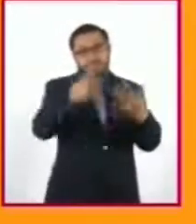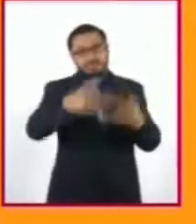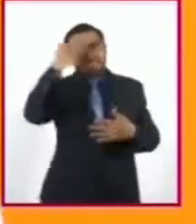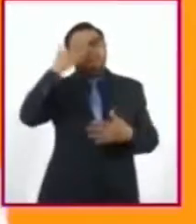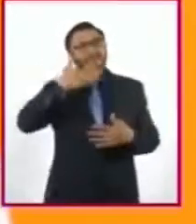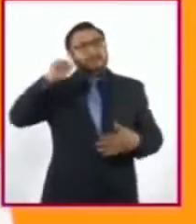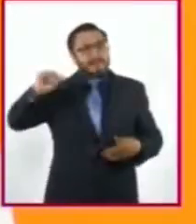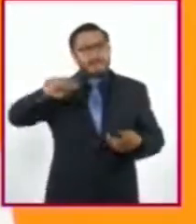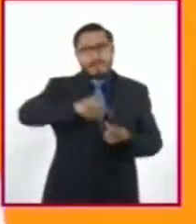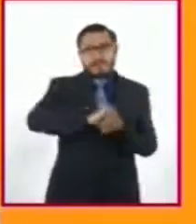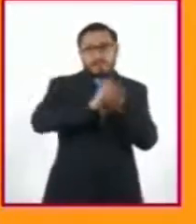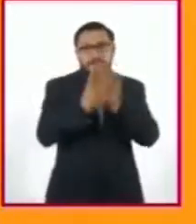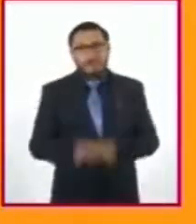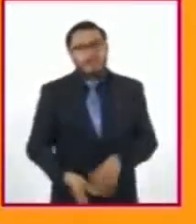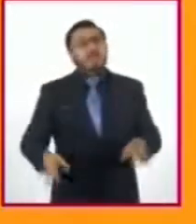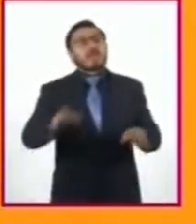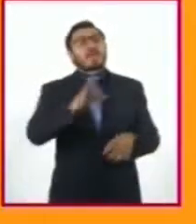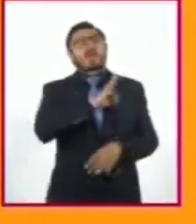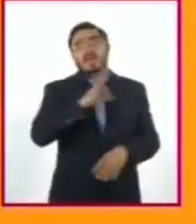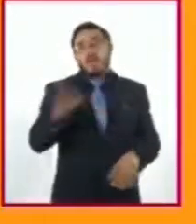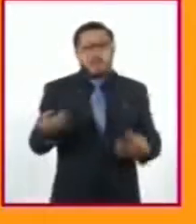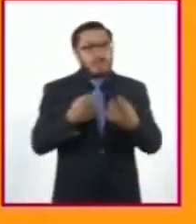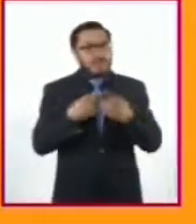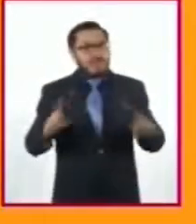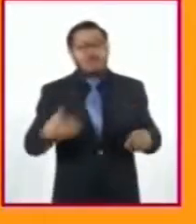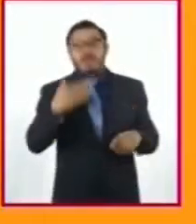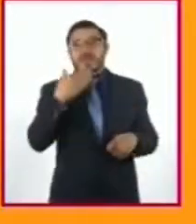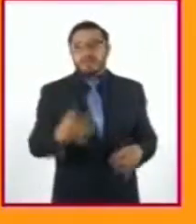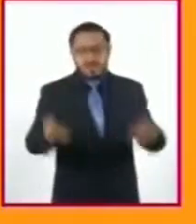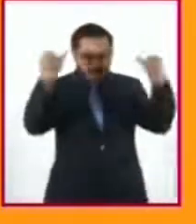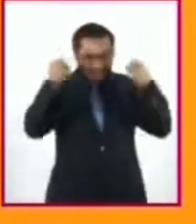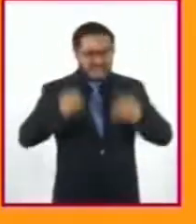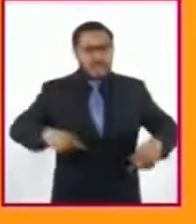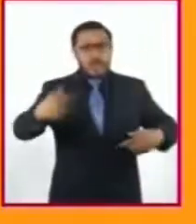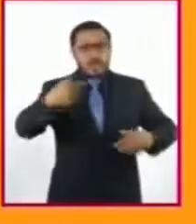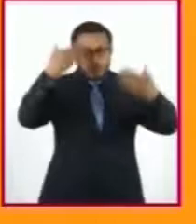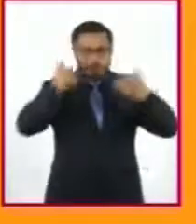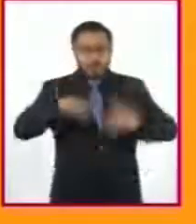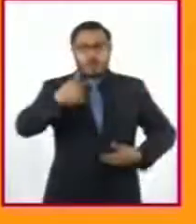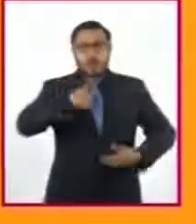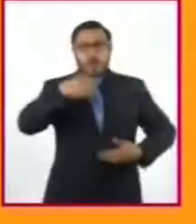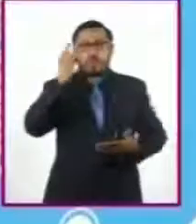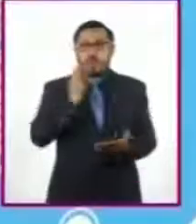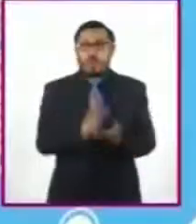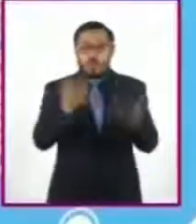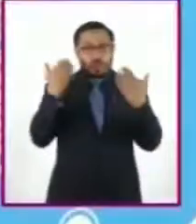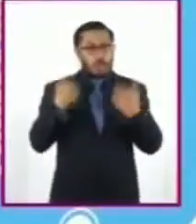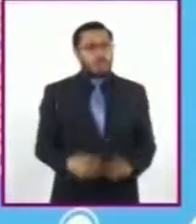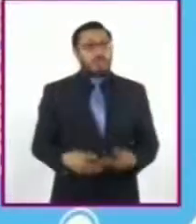un potencial personal que los hizo únicos y auténticos.